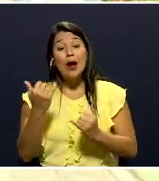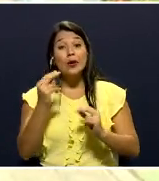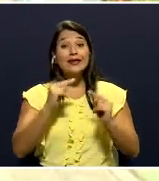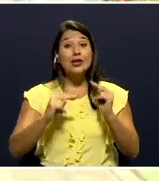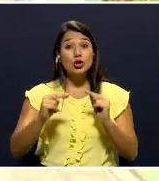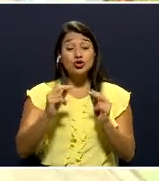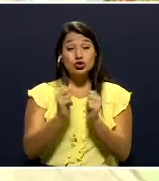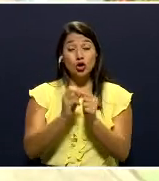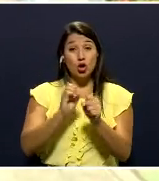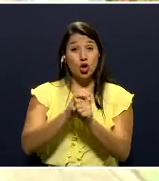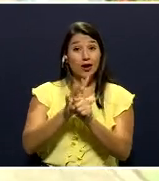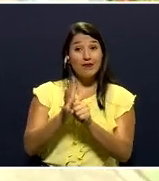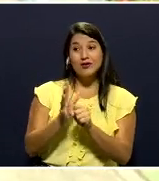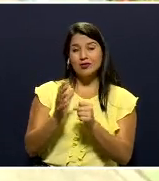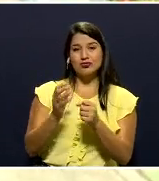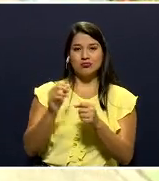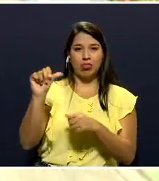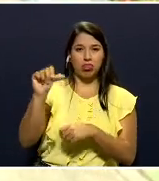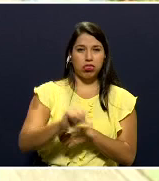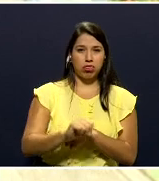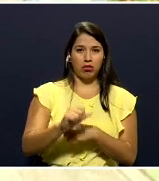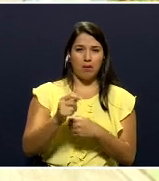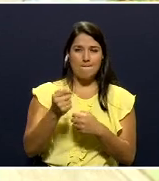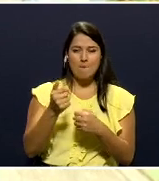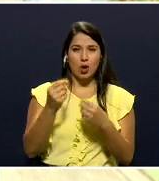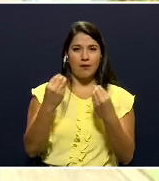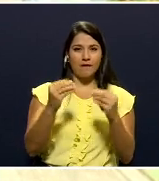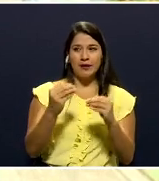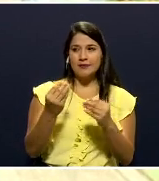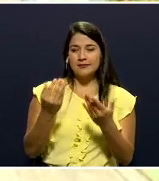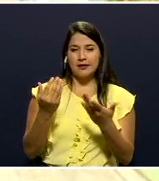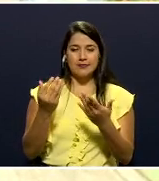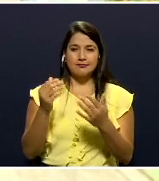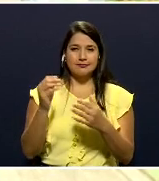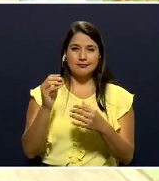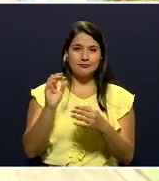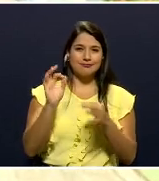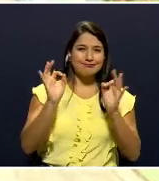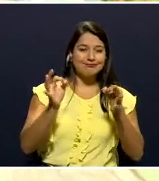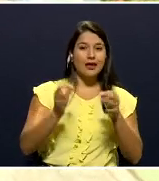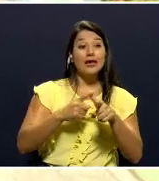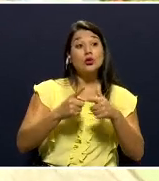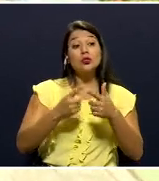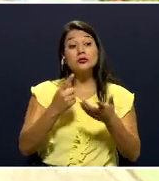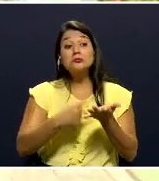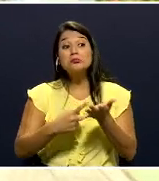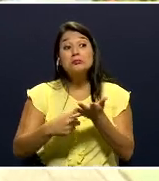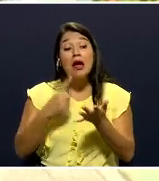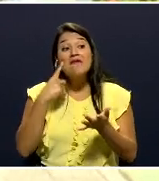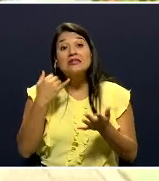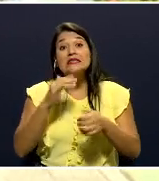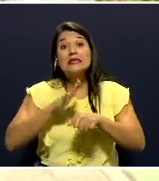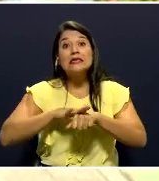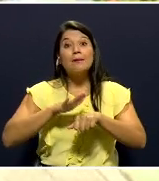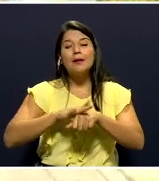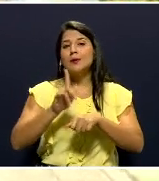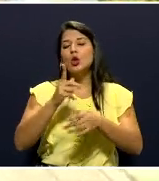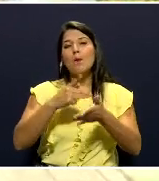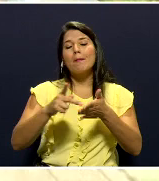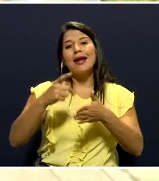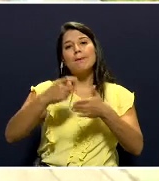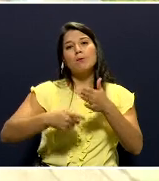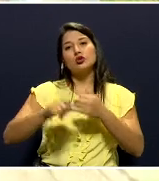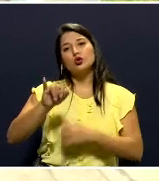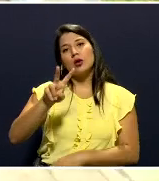devolución, que nos parece que eventualmente podría ser un poco pesado para las empresas hacer esa devolución